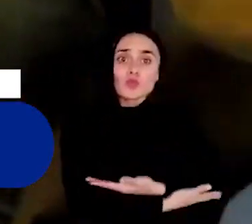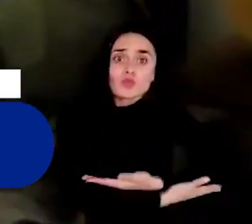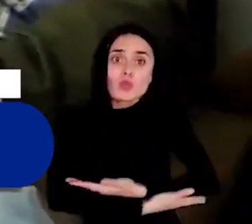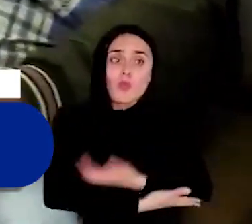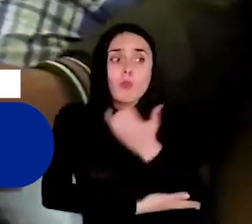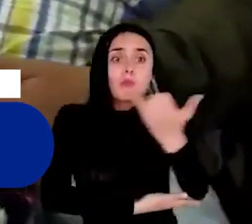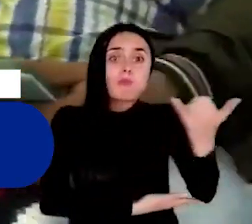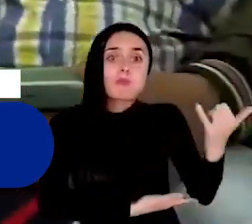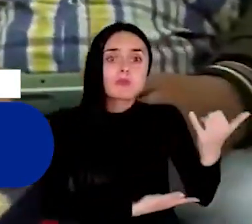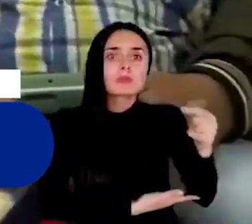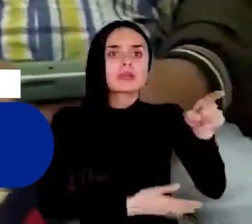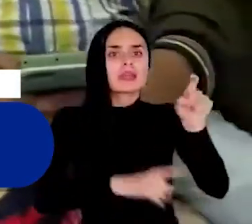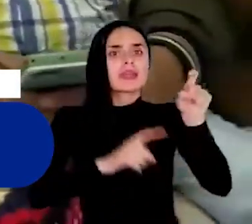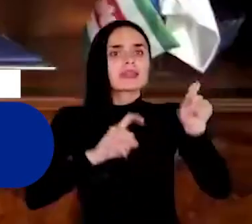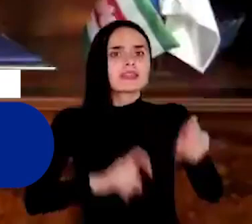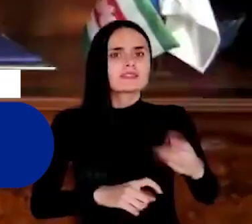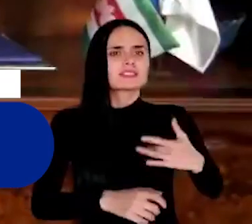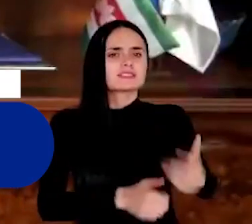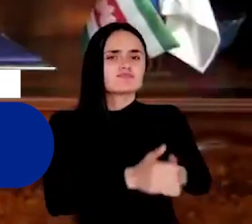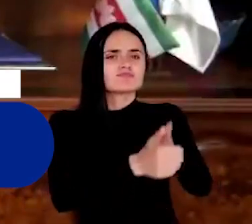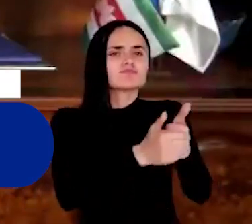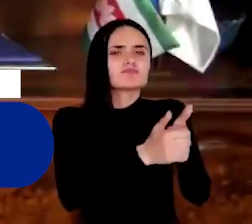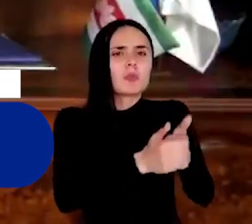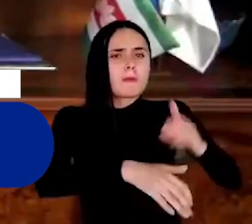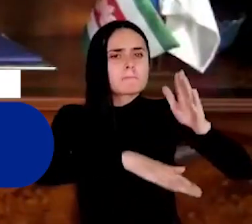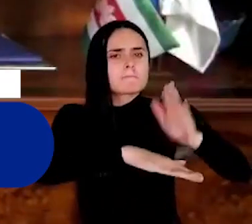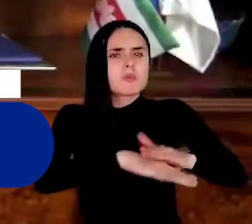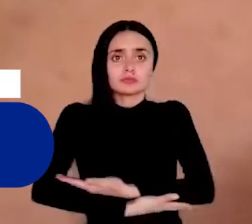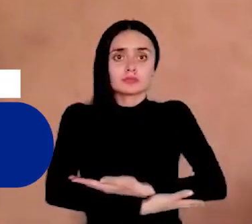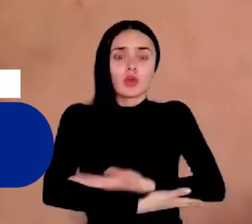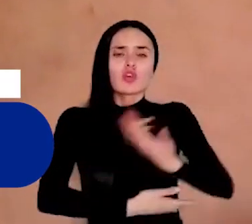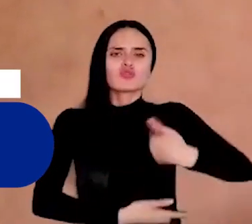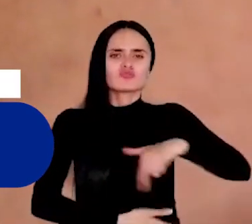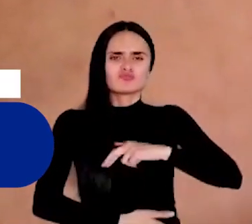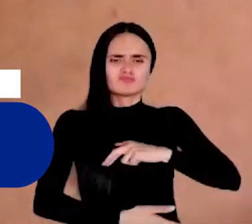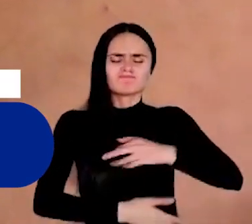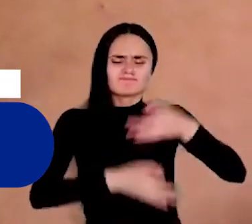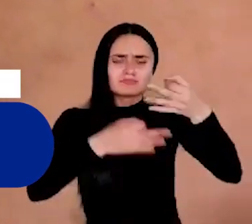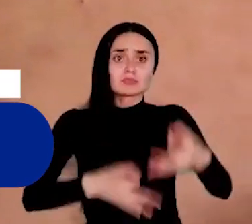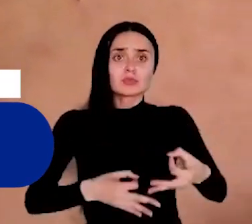tengan lo que tiene que ver con licencias, permisos, lugares